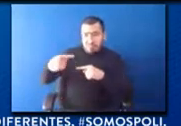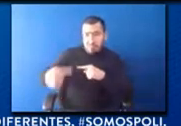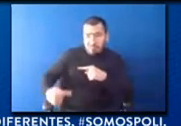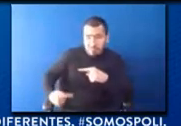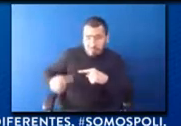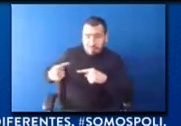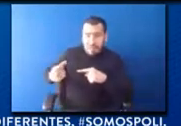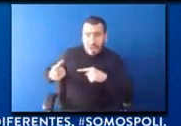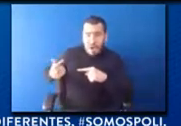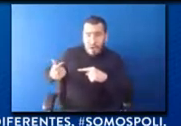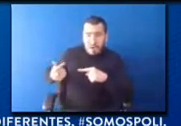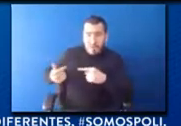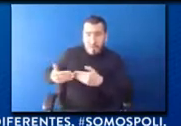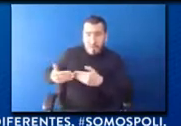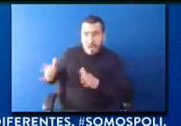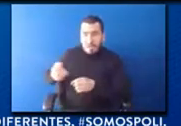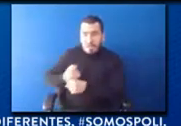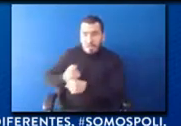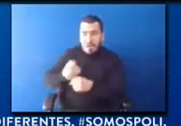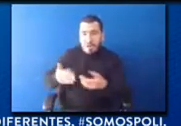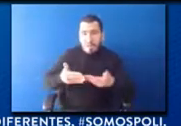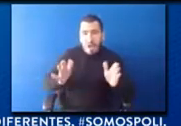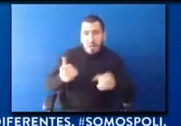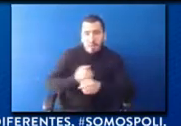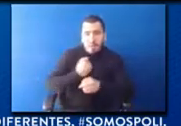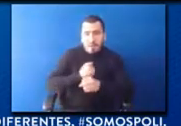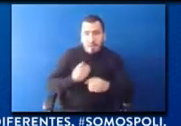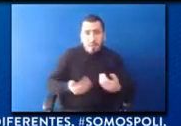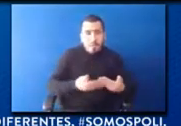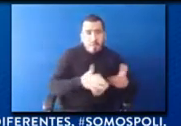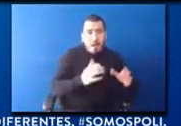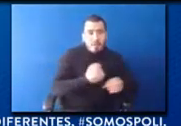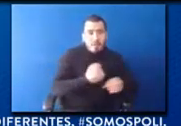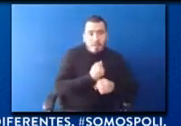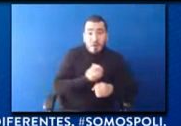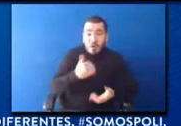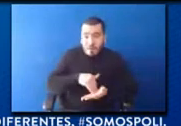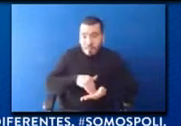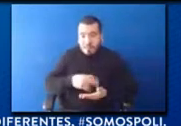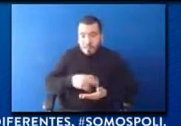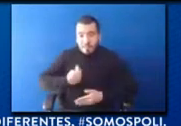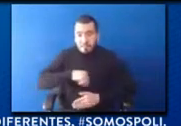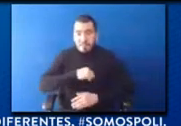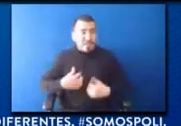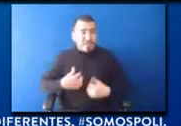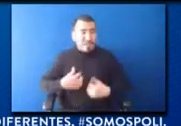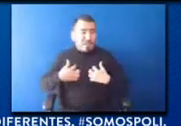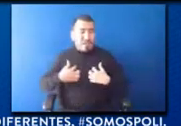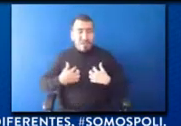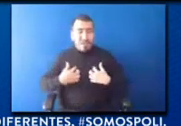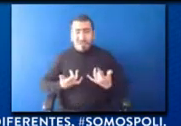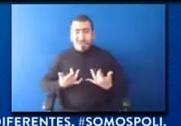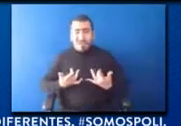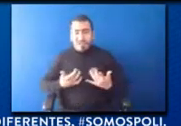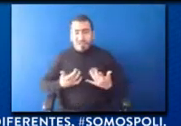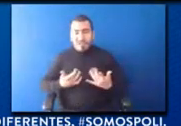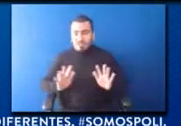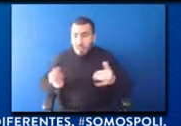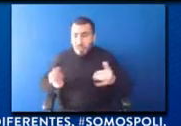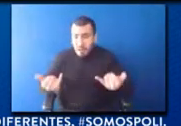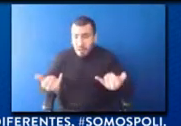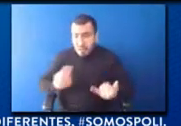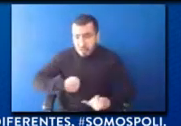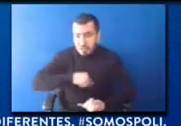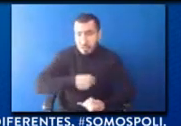a ver reactivación económica, seguir siendo temerosos y seguir esperando a que otro haga. Es el momento en que nosotros